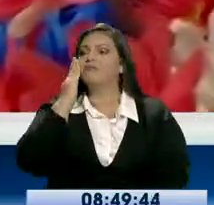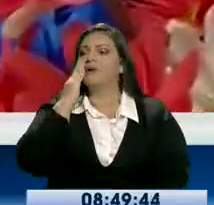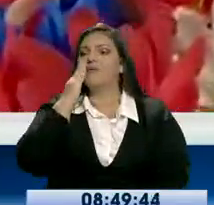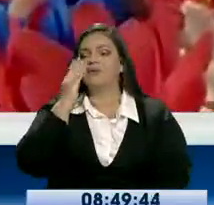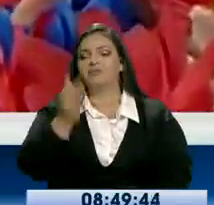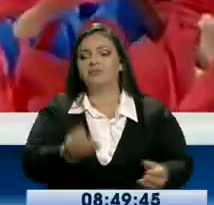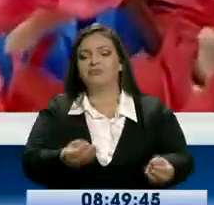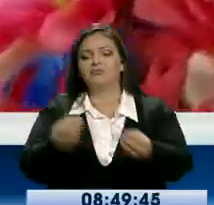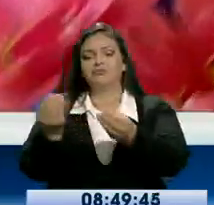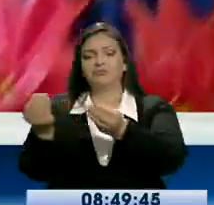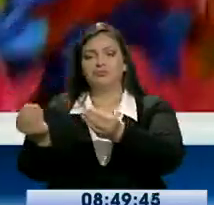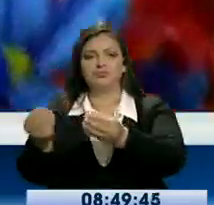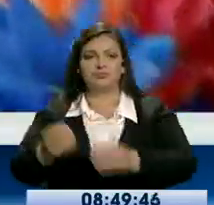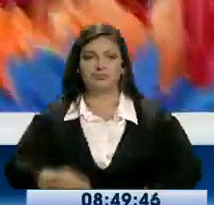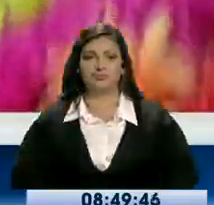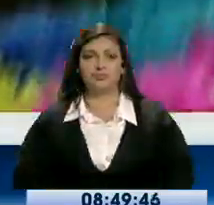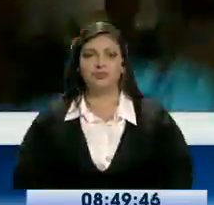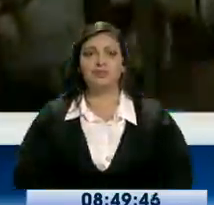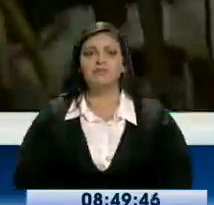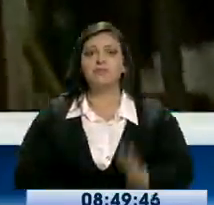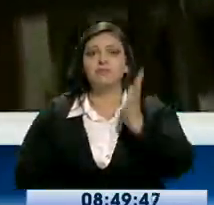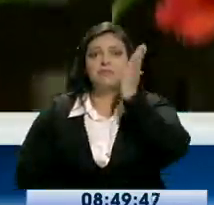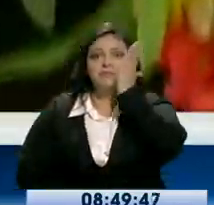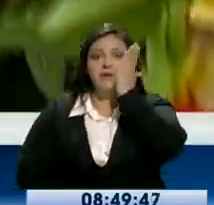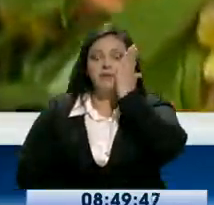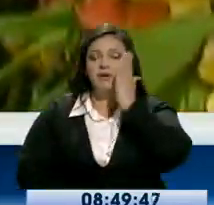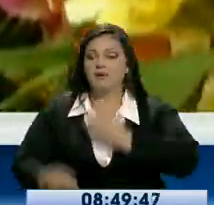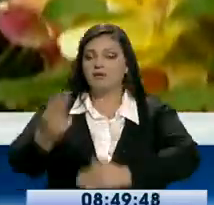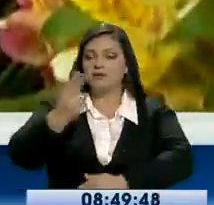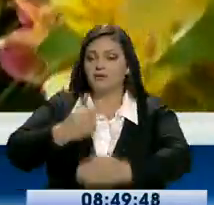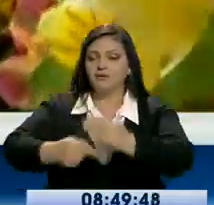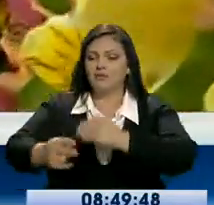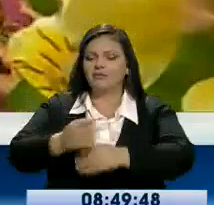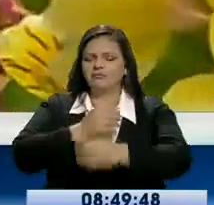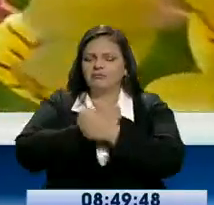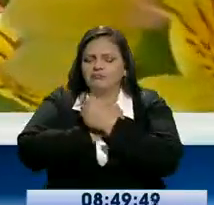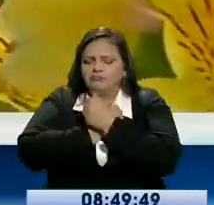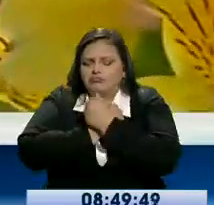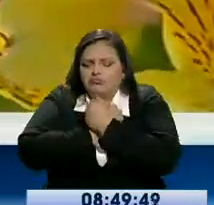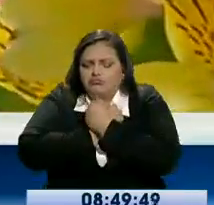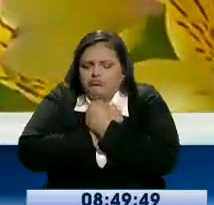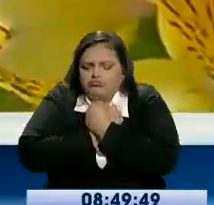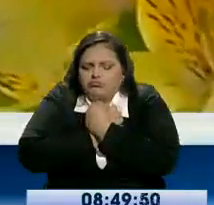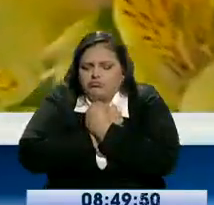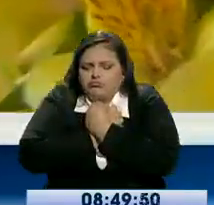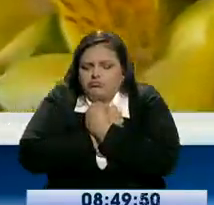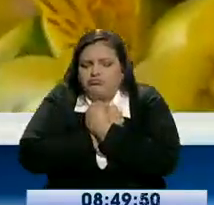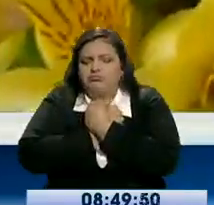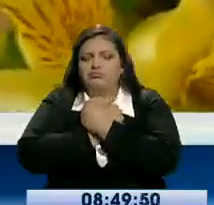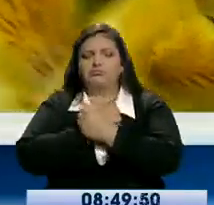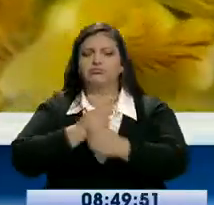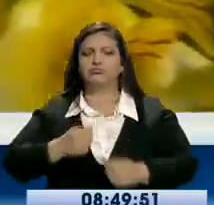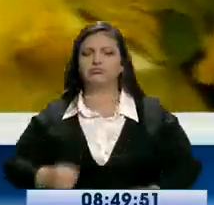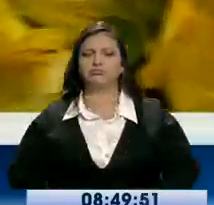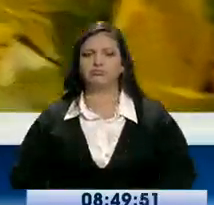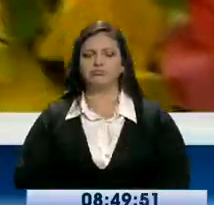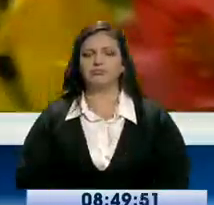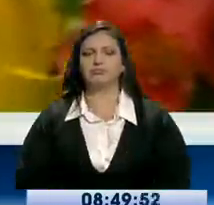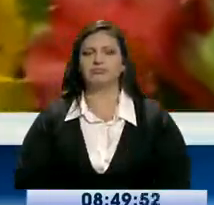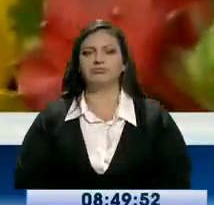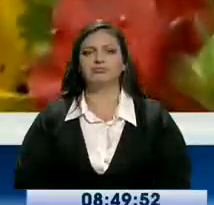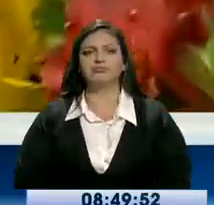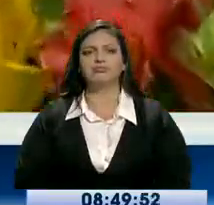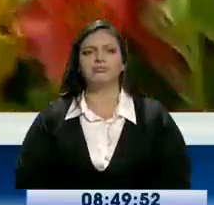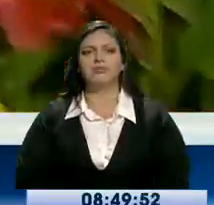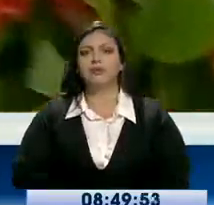muchos que el amor de una madre para con sus hijos es el amor que más se asemeja al amor de Dios para con la humanidad. Es un amor sacrificado, a prueba de